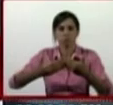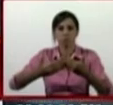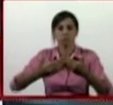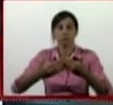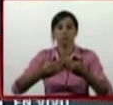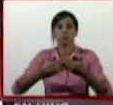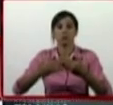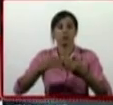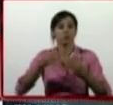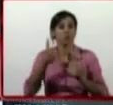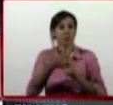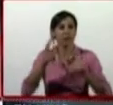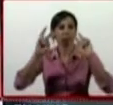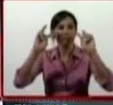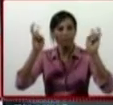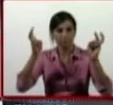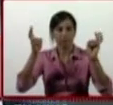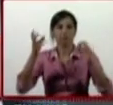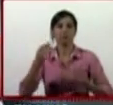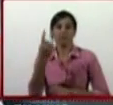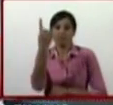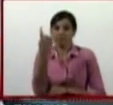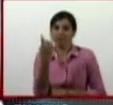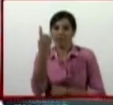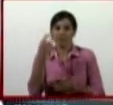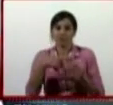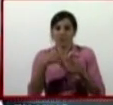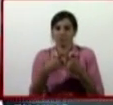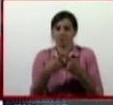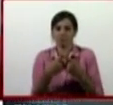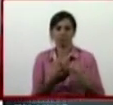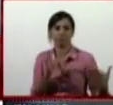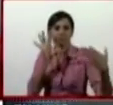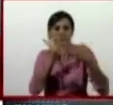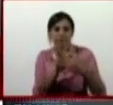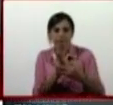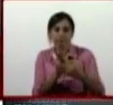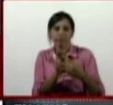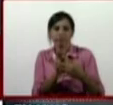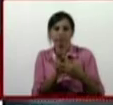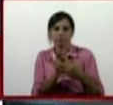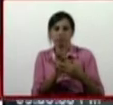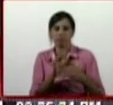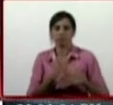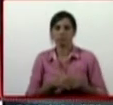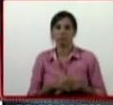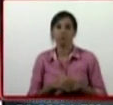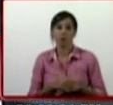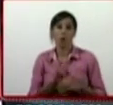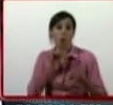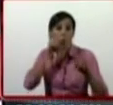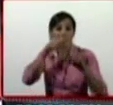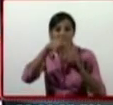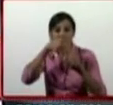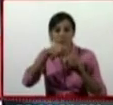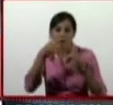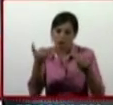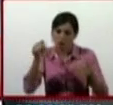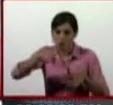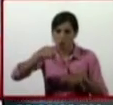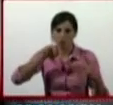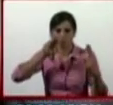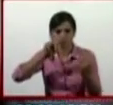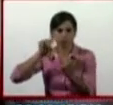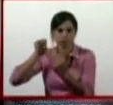temas y hace falta entonces articular, que es un poco el objetivo de este conversatorio, todo el